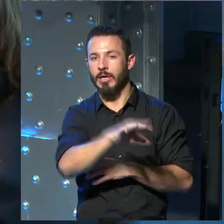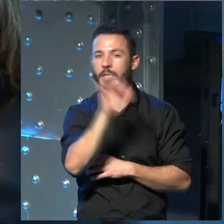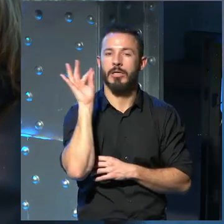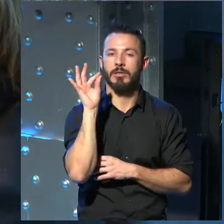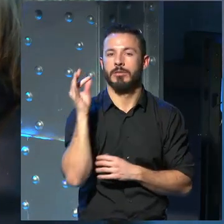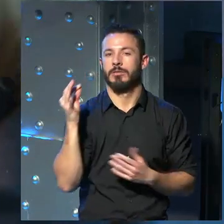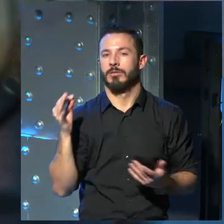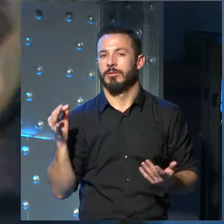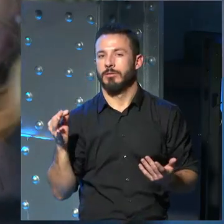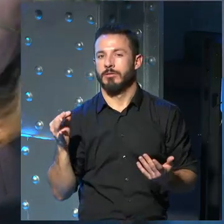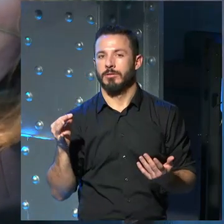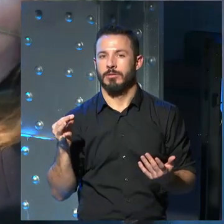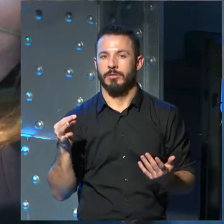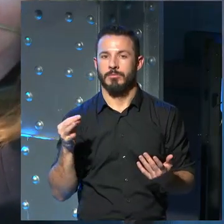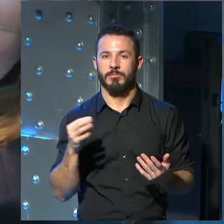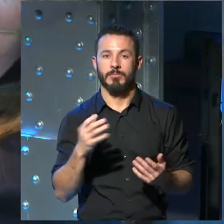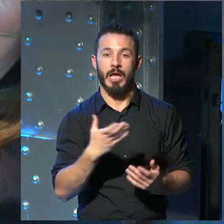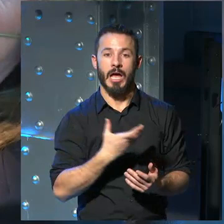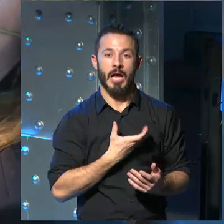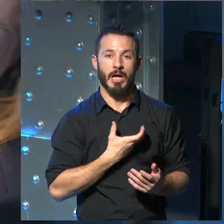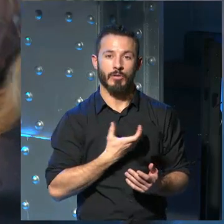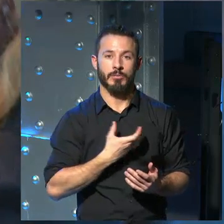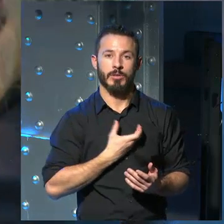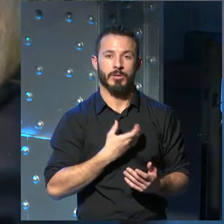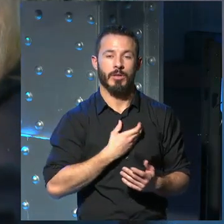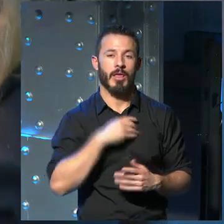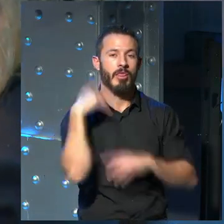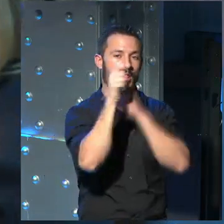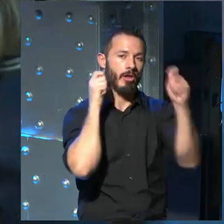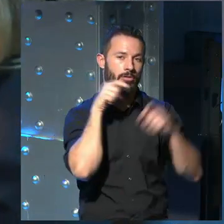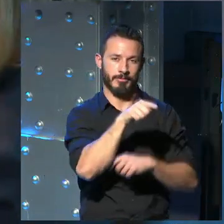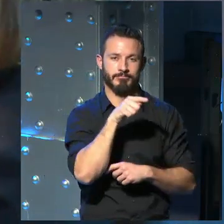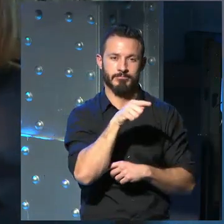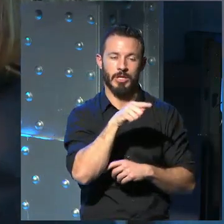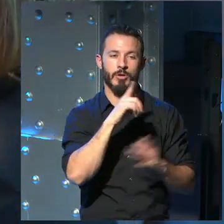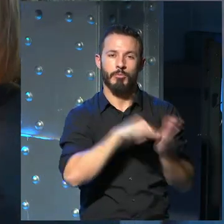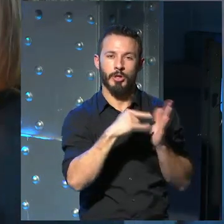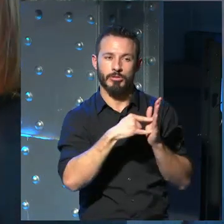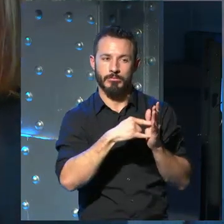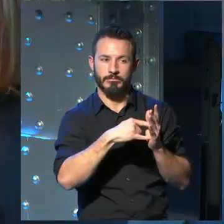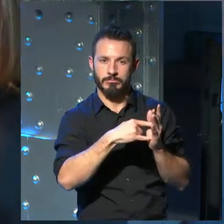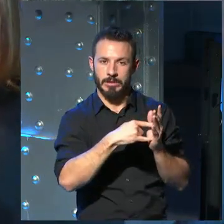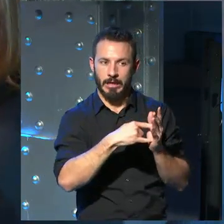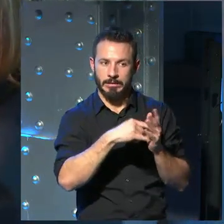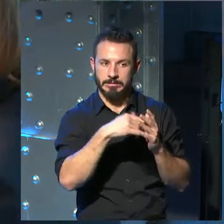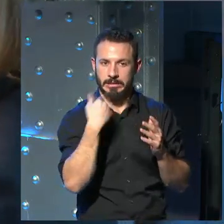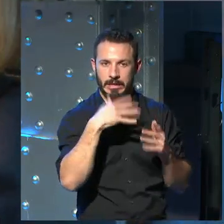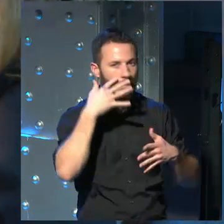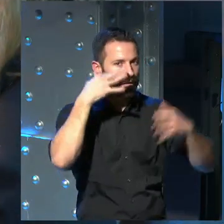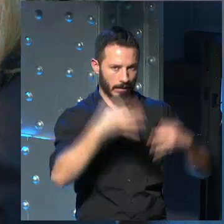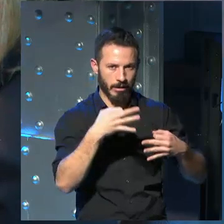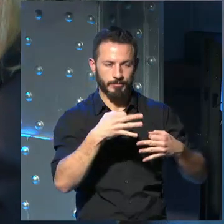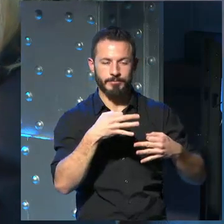elegiría el Ayuntamiento de Zaragoza, en donde un proyecto que es una realidad